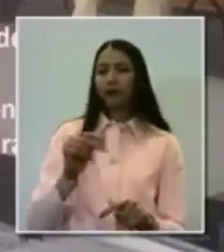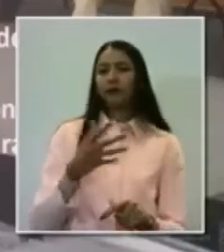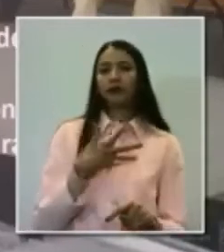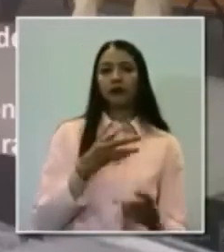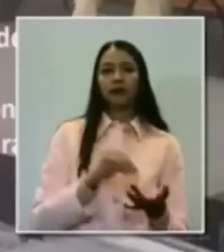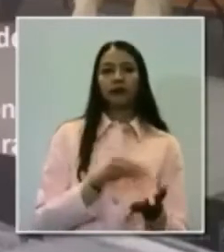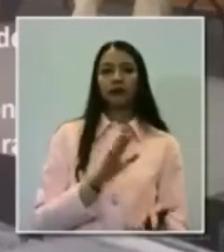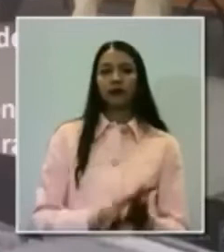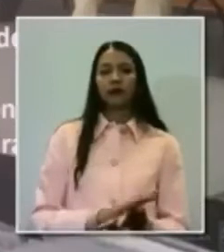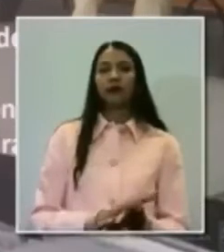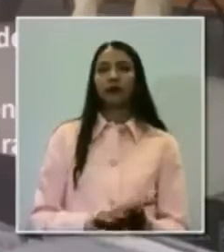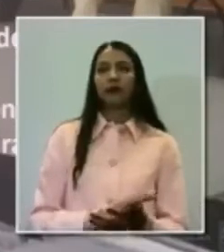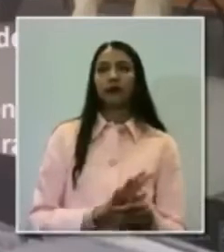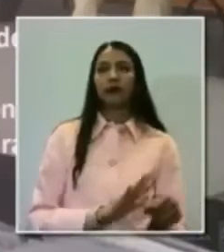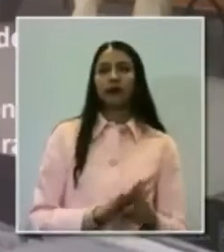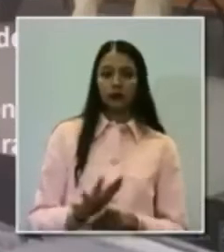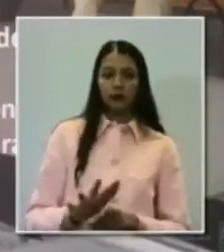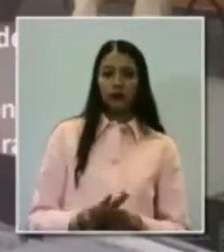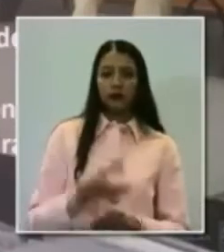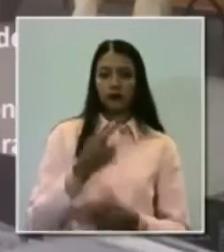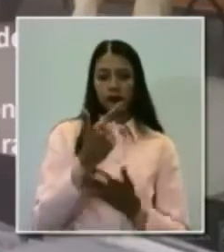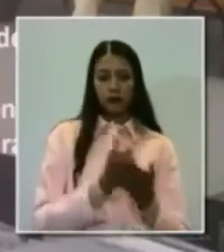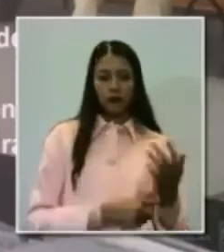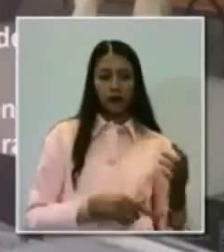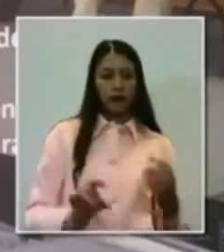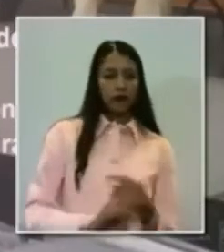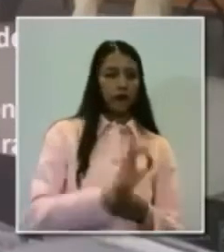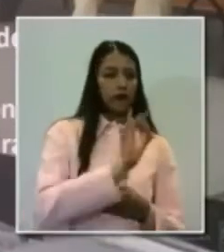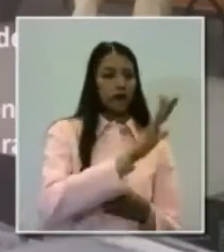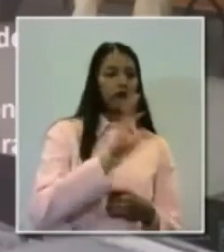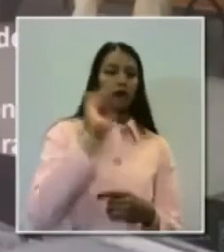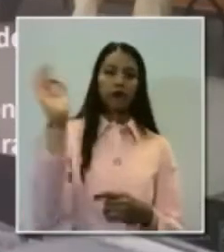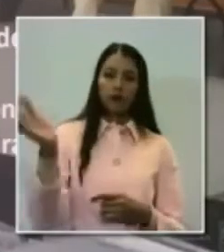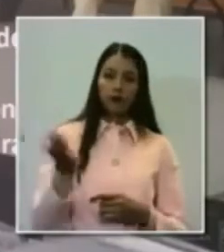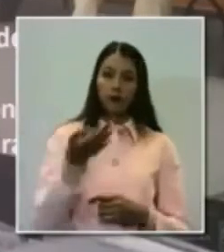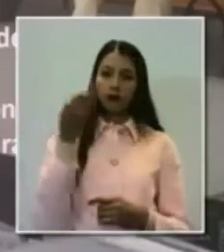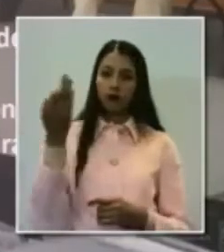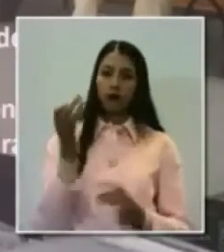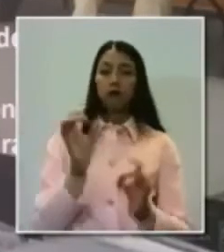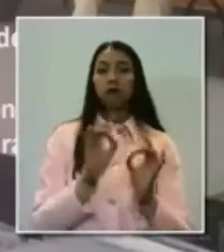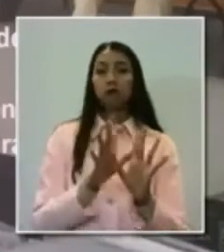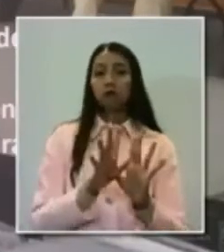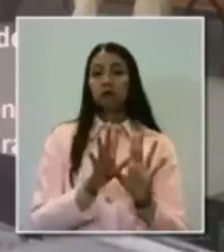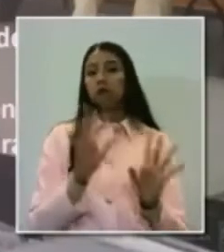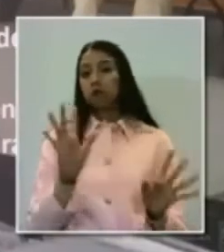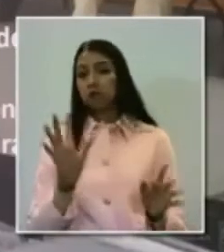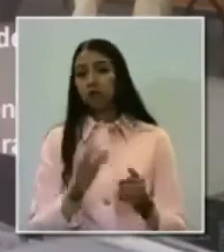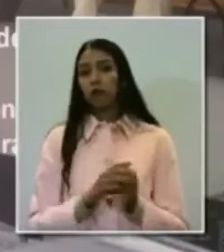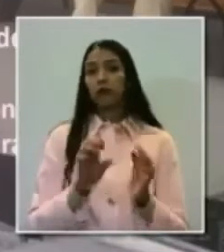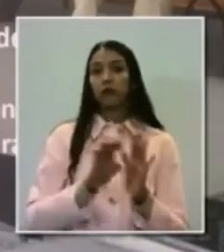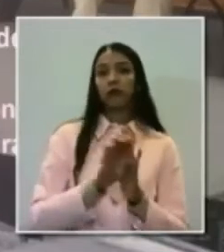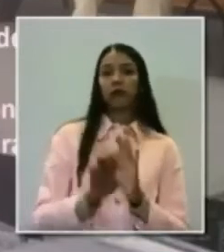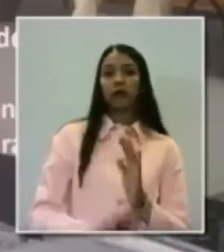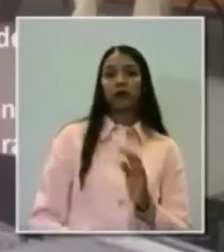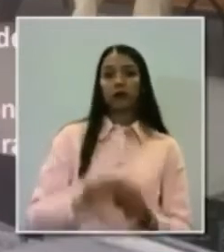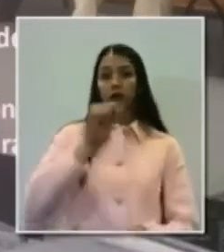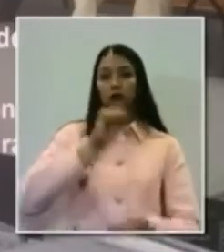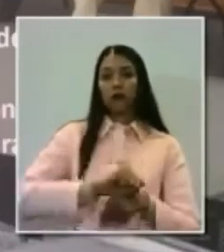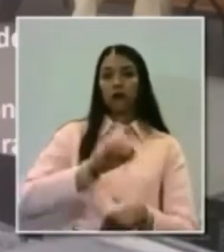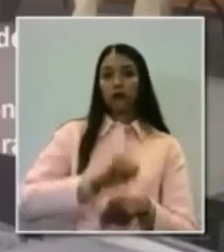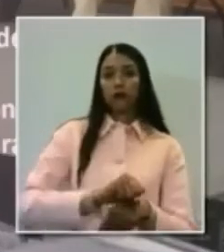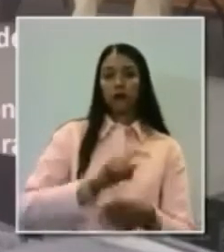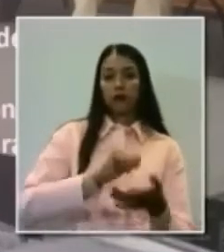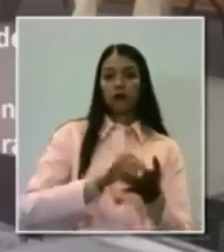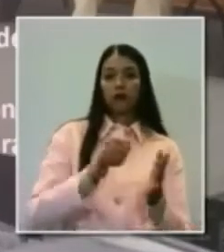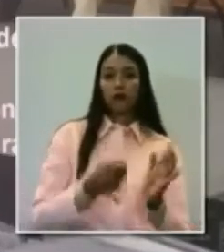tenerlos registrados en la estadística que se envía a la federación. En el caso, por ejemplo, de secundarias técnicas